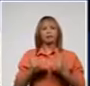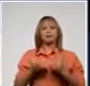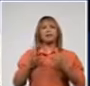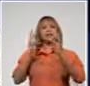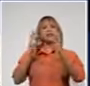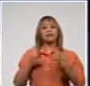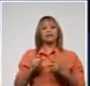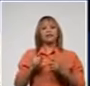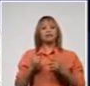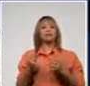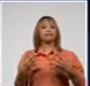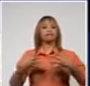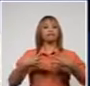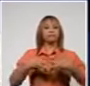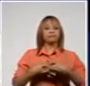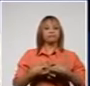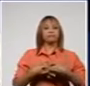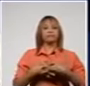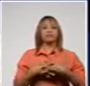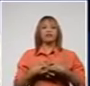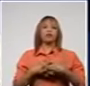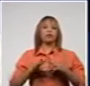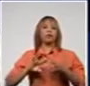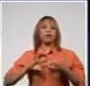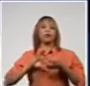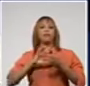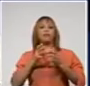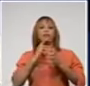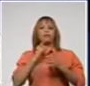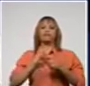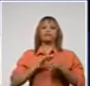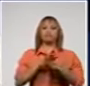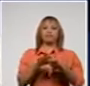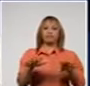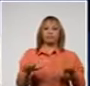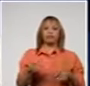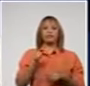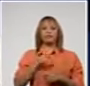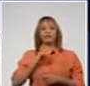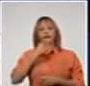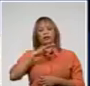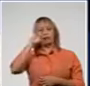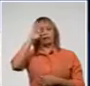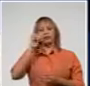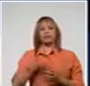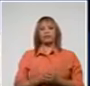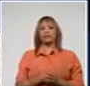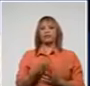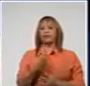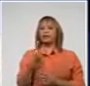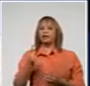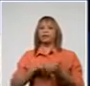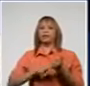van en correspondencia con la complejidad epidemiológica de cada territorio.